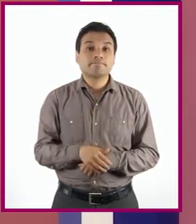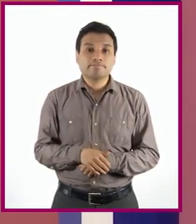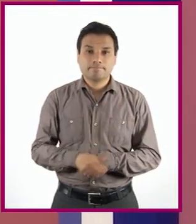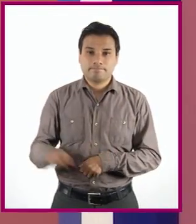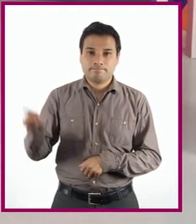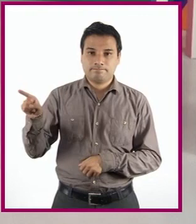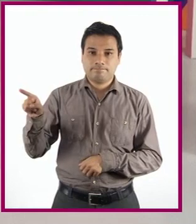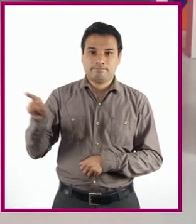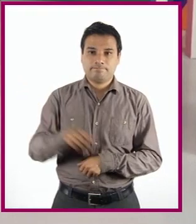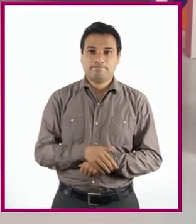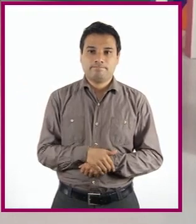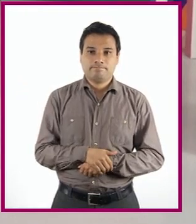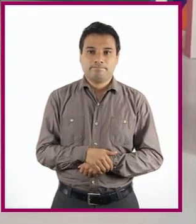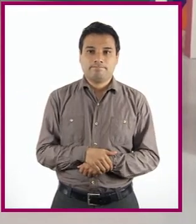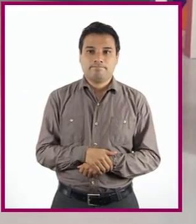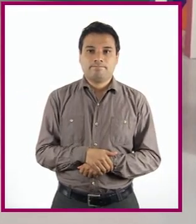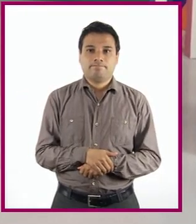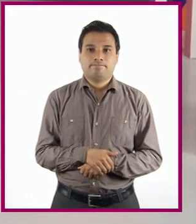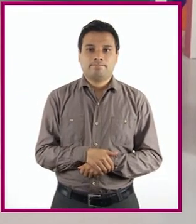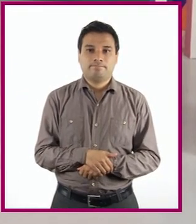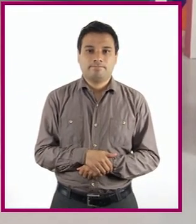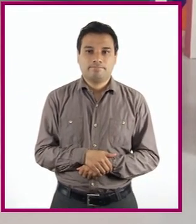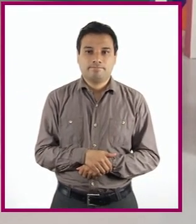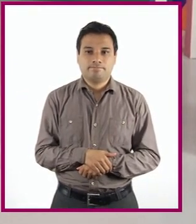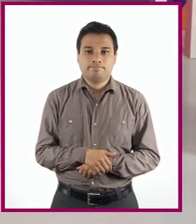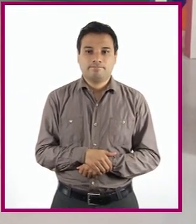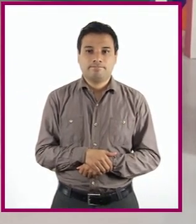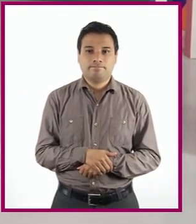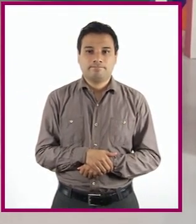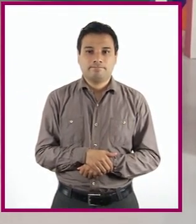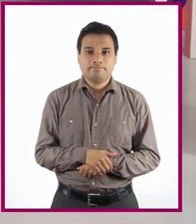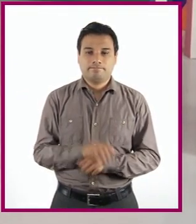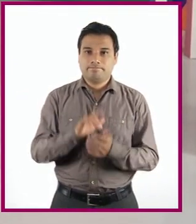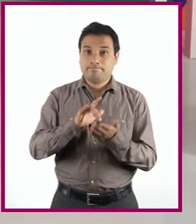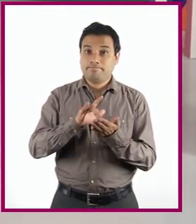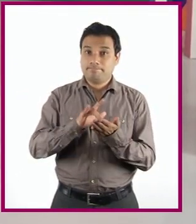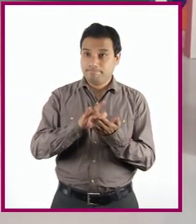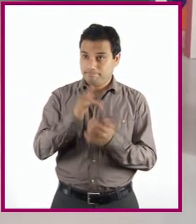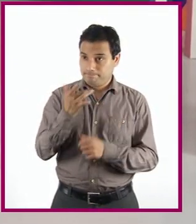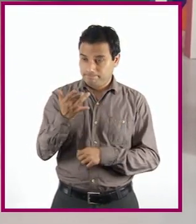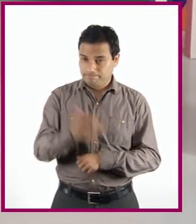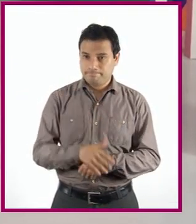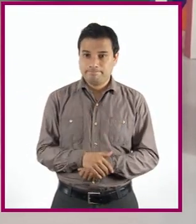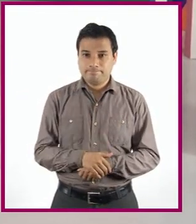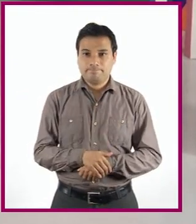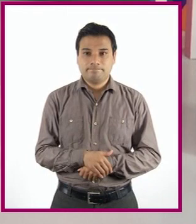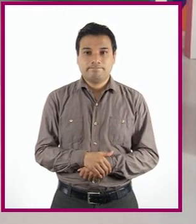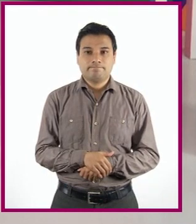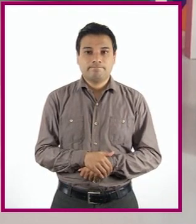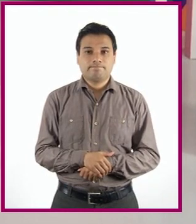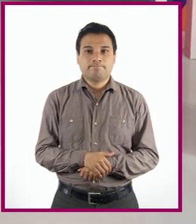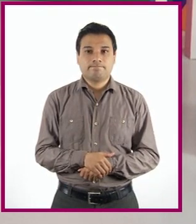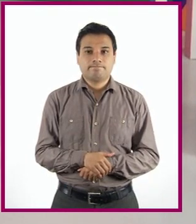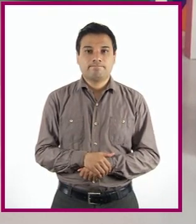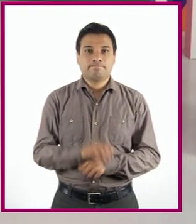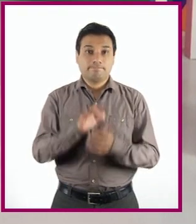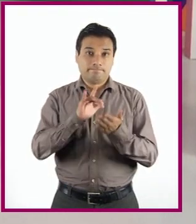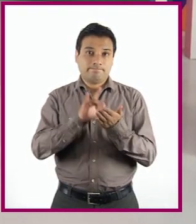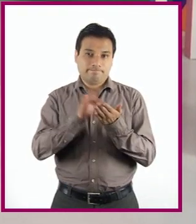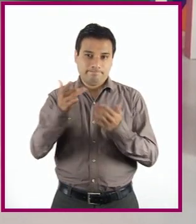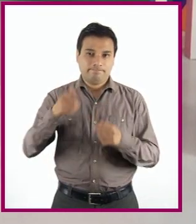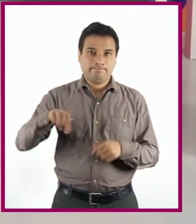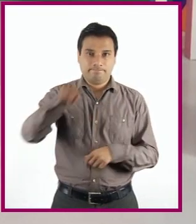y palabras para indicar sucesión. Muchas gracias por acompañarnos, Elena. Gracias a